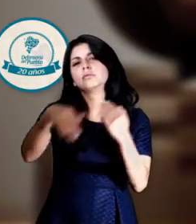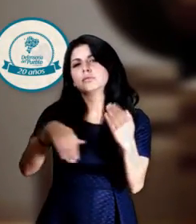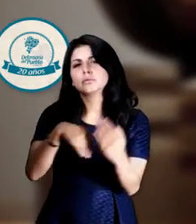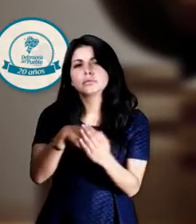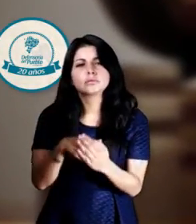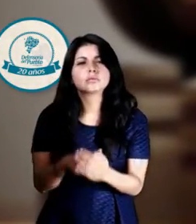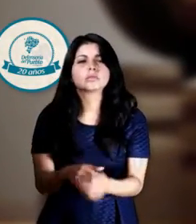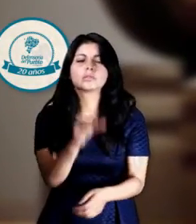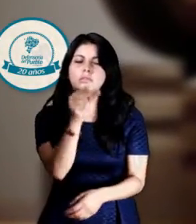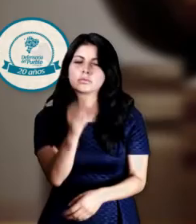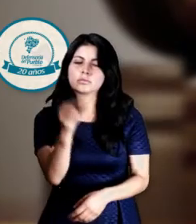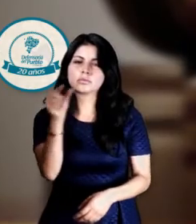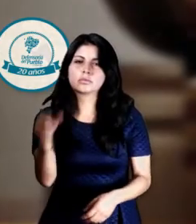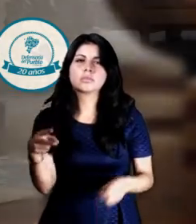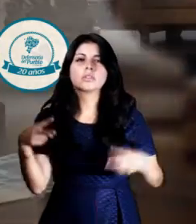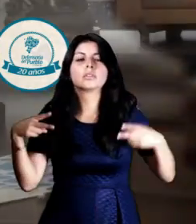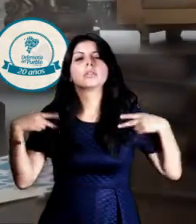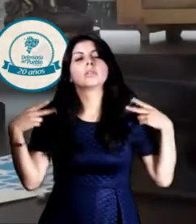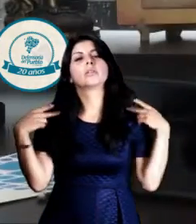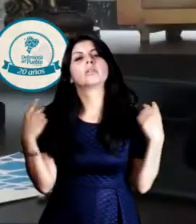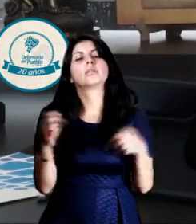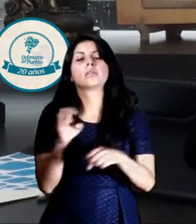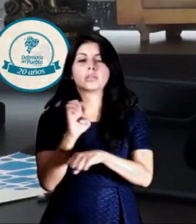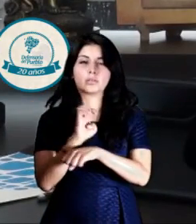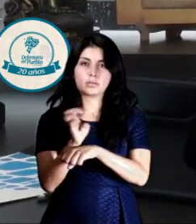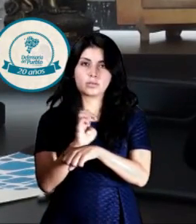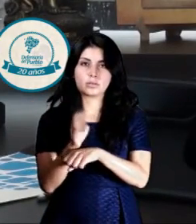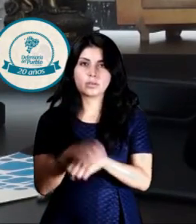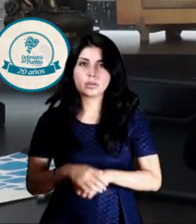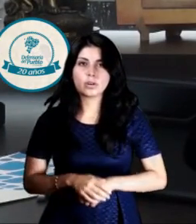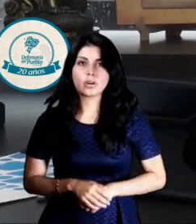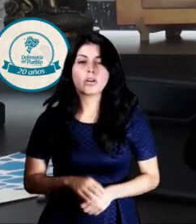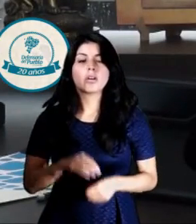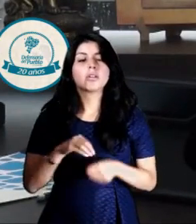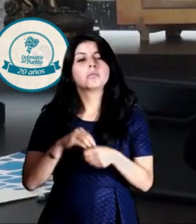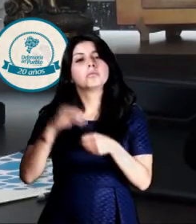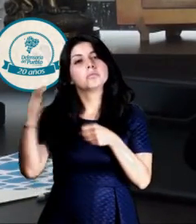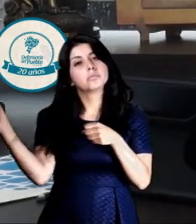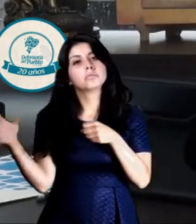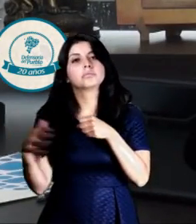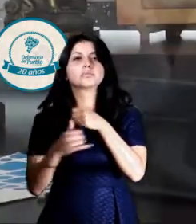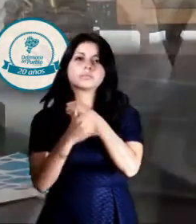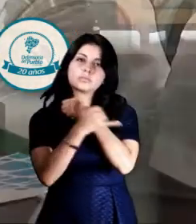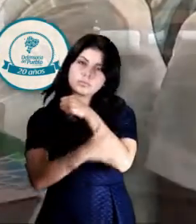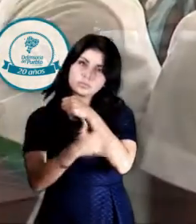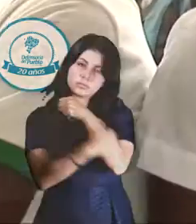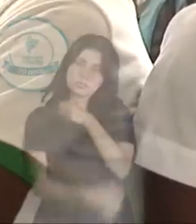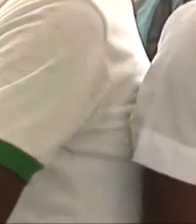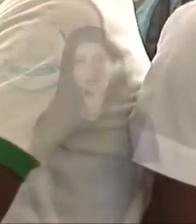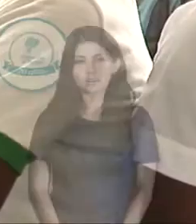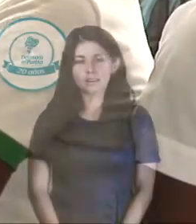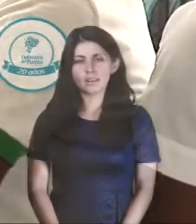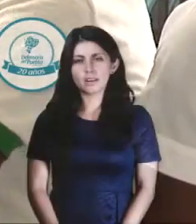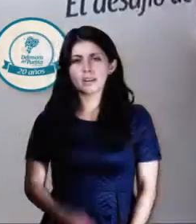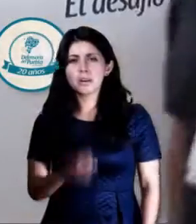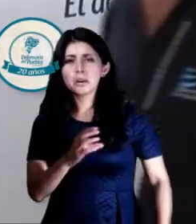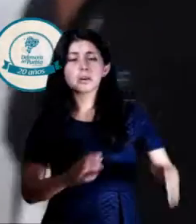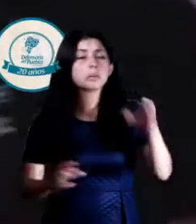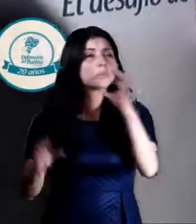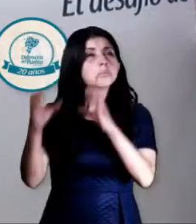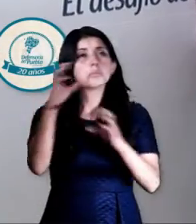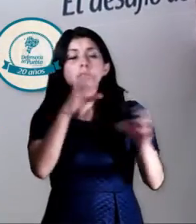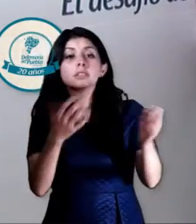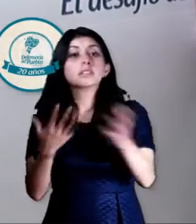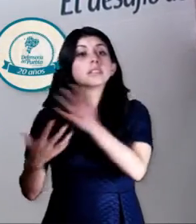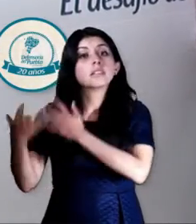amparo, así como defender y excitar la observancia de los derechos fundamentales de las personas. Los organismos de